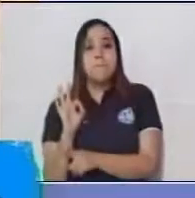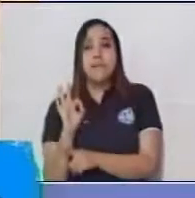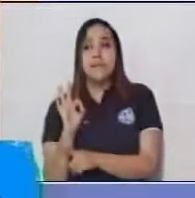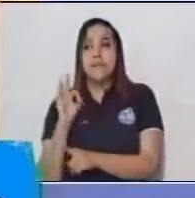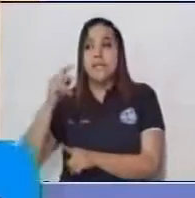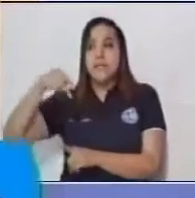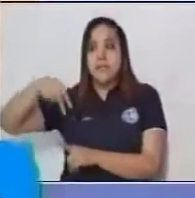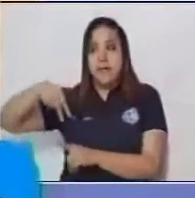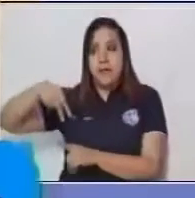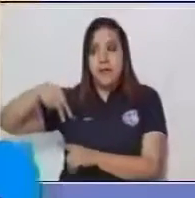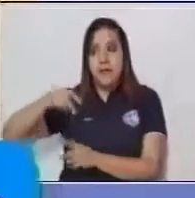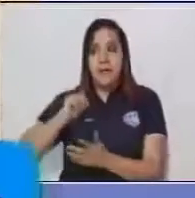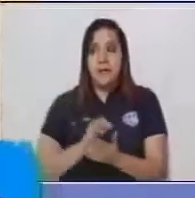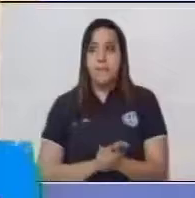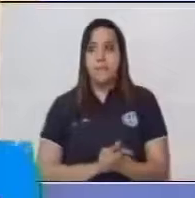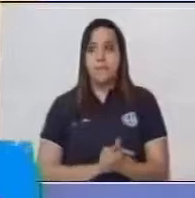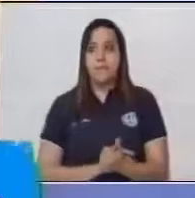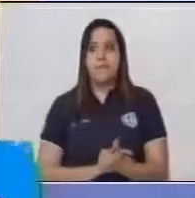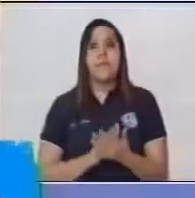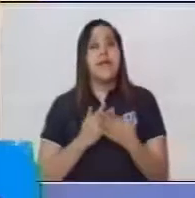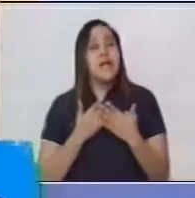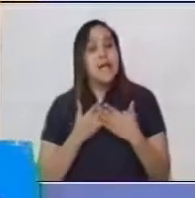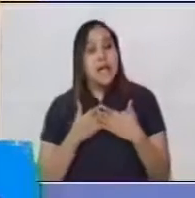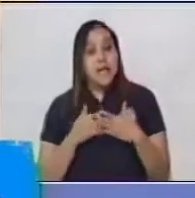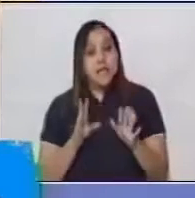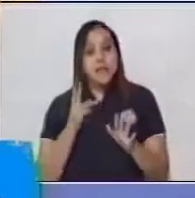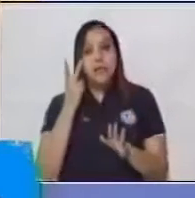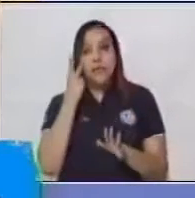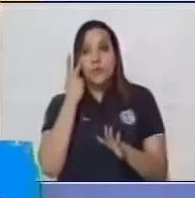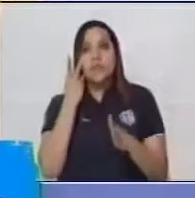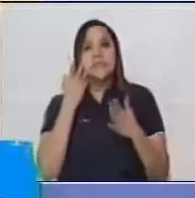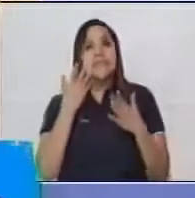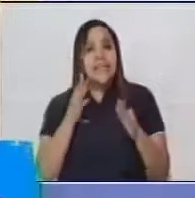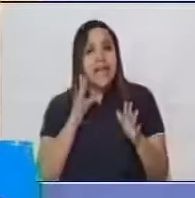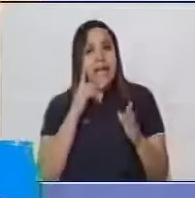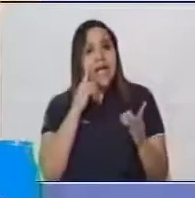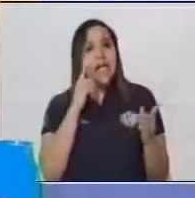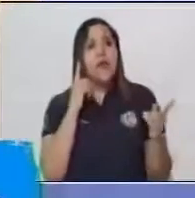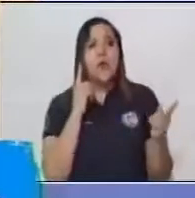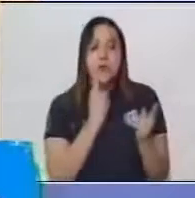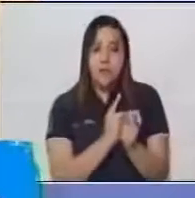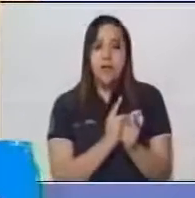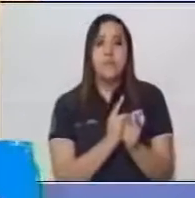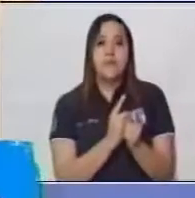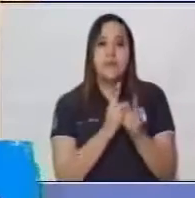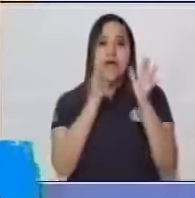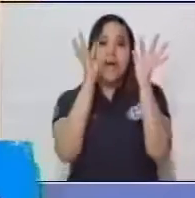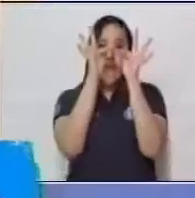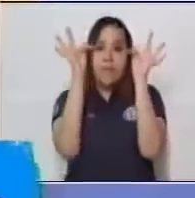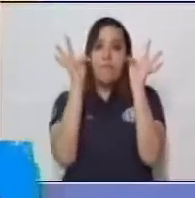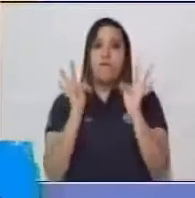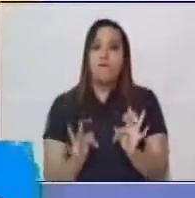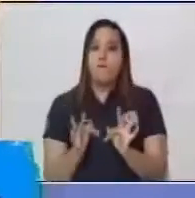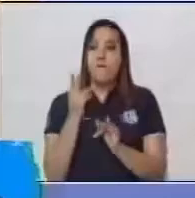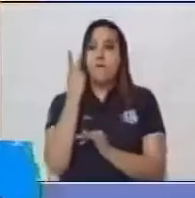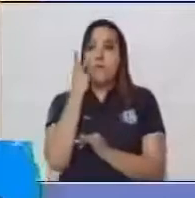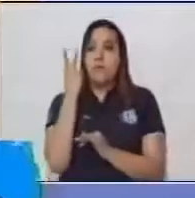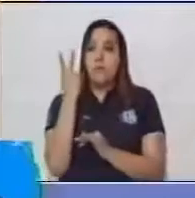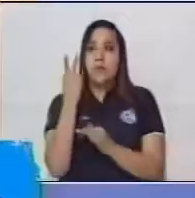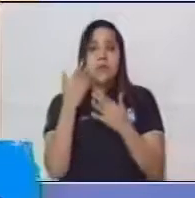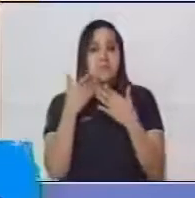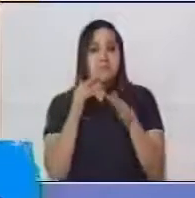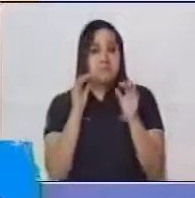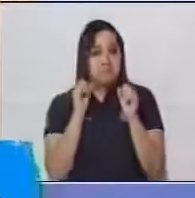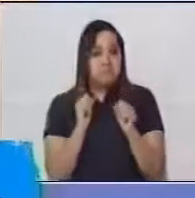n. Y entonces ahora ya encontramos la fórmula para nuestra